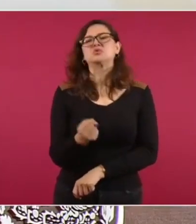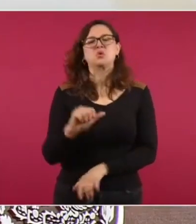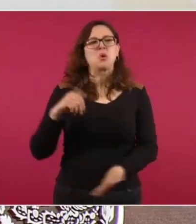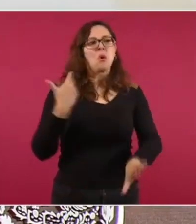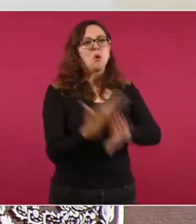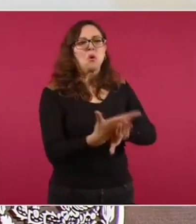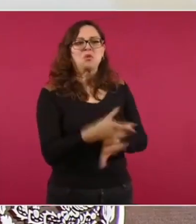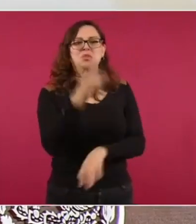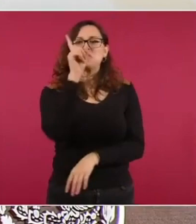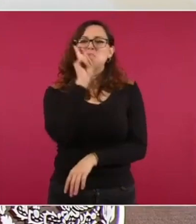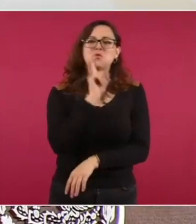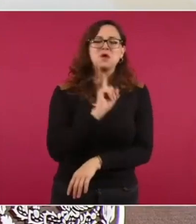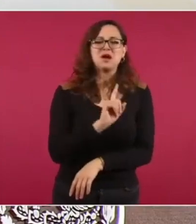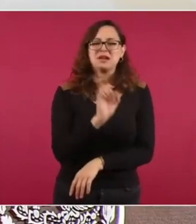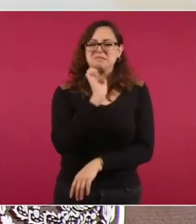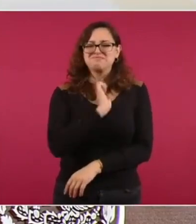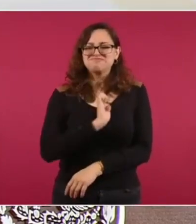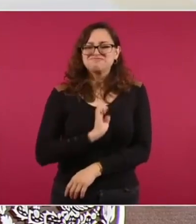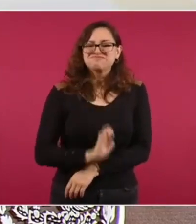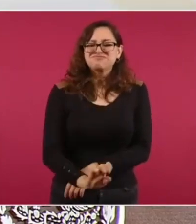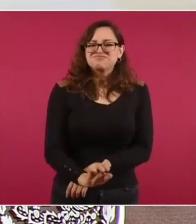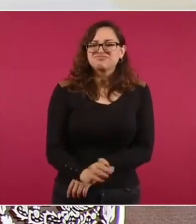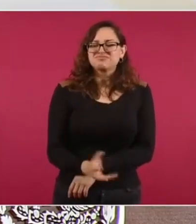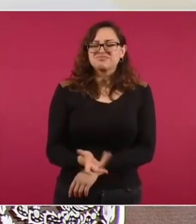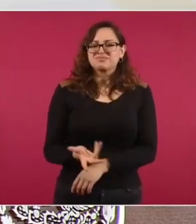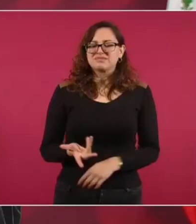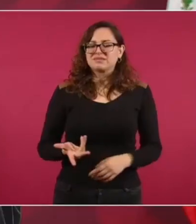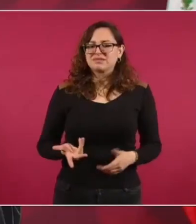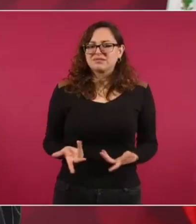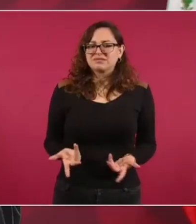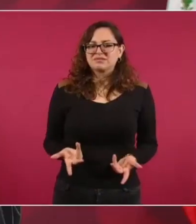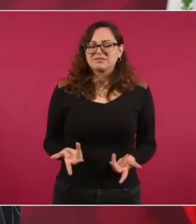misógina, más que eso,